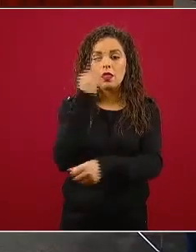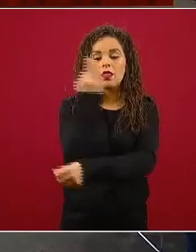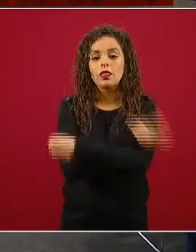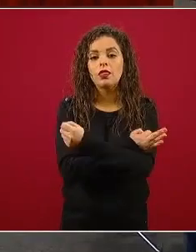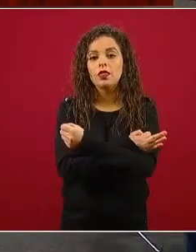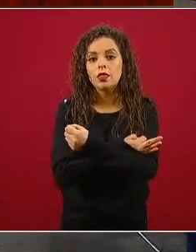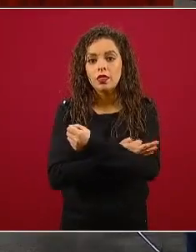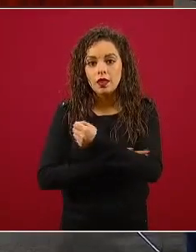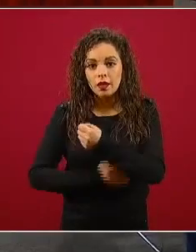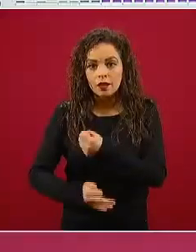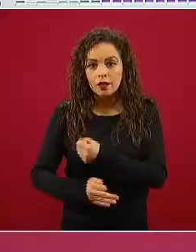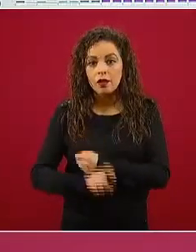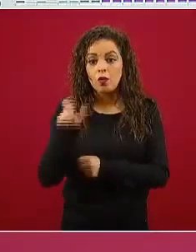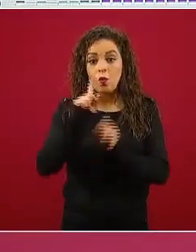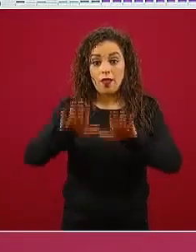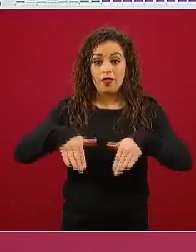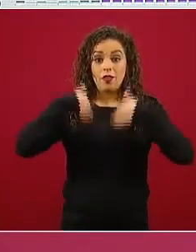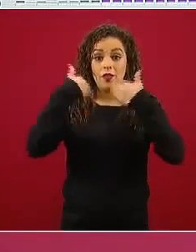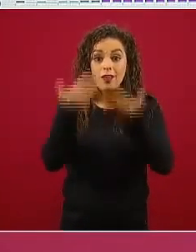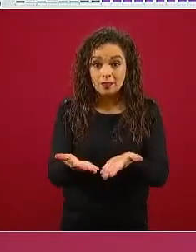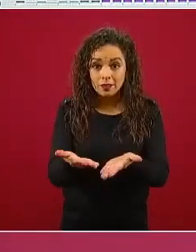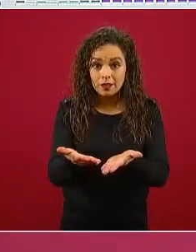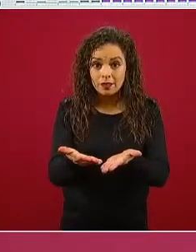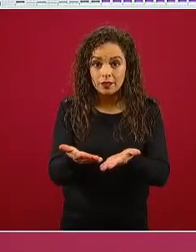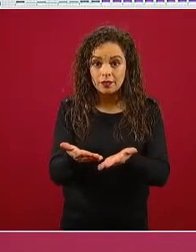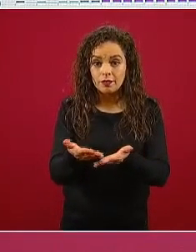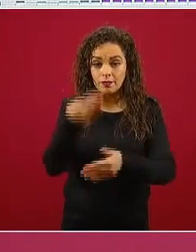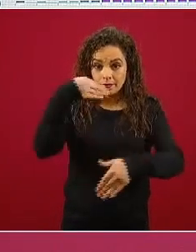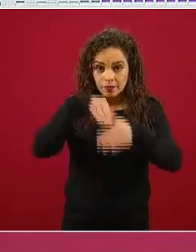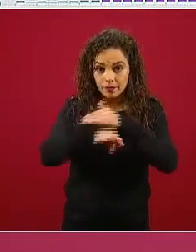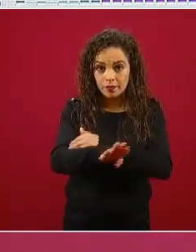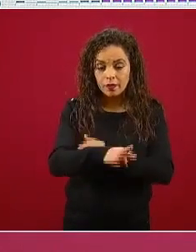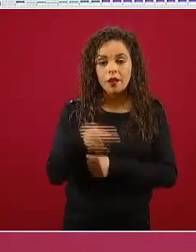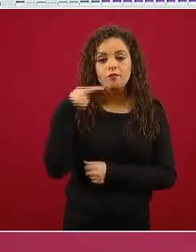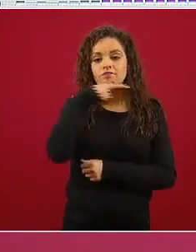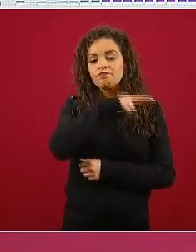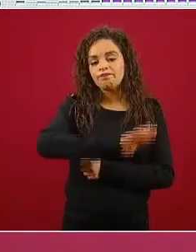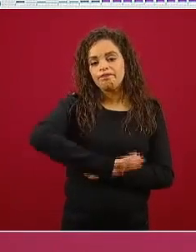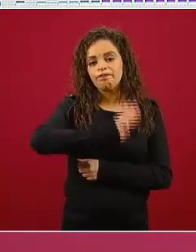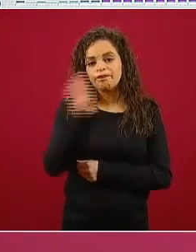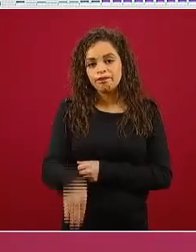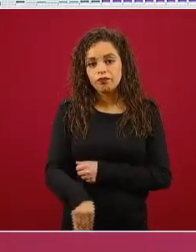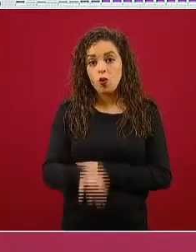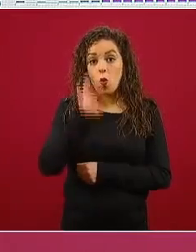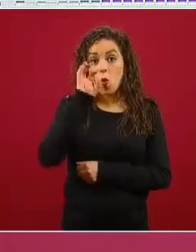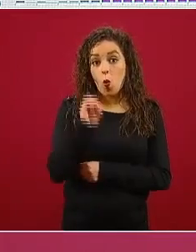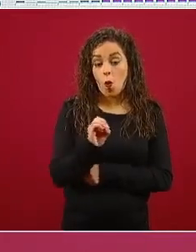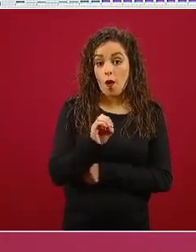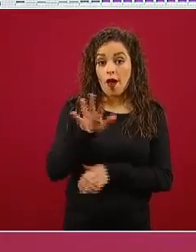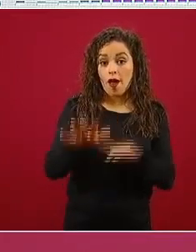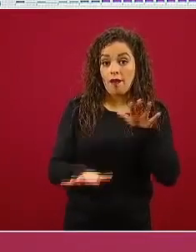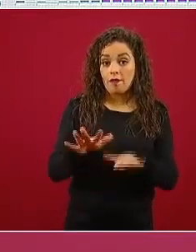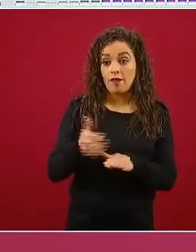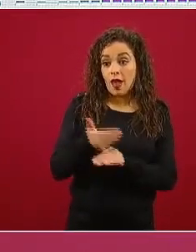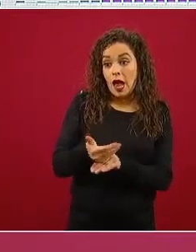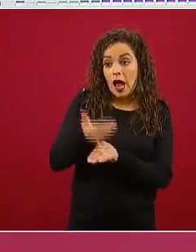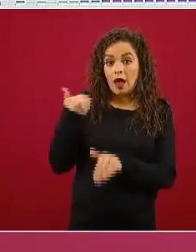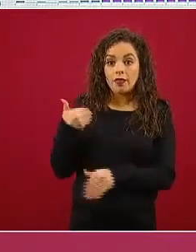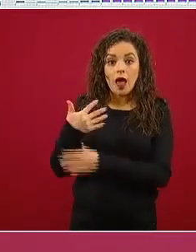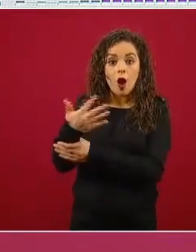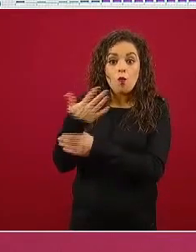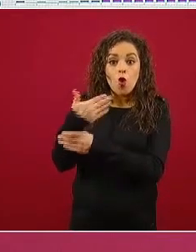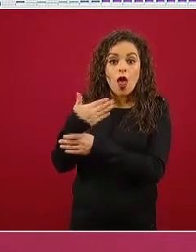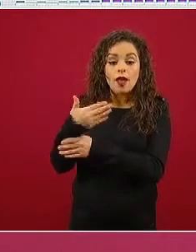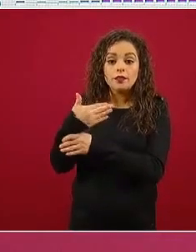al hospital, o incluso antes en la ambulancia o en el transporte, o incluso antes en su domicilio. Por cierto,